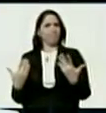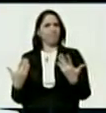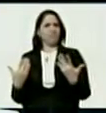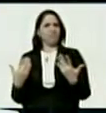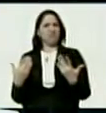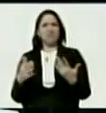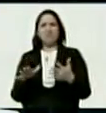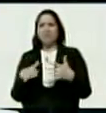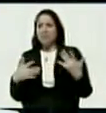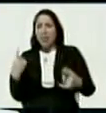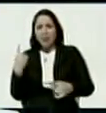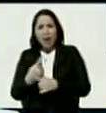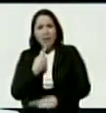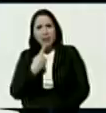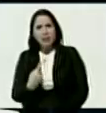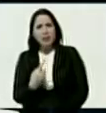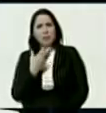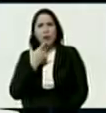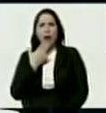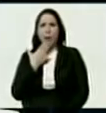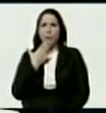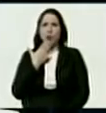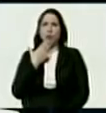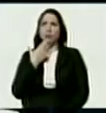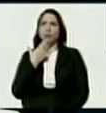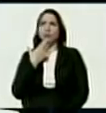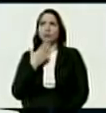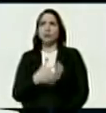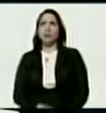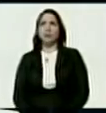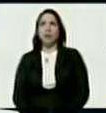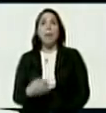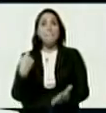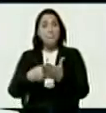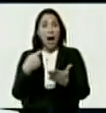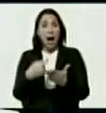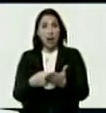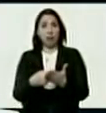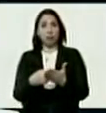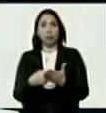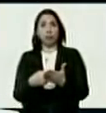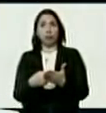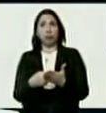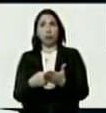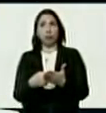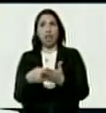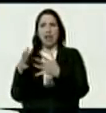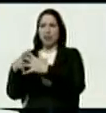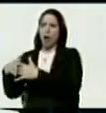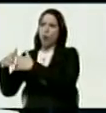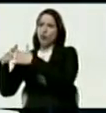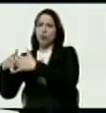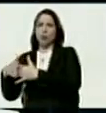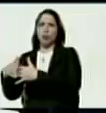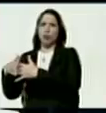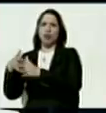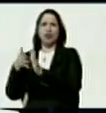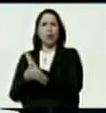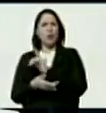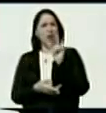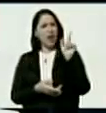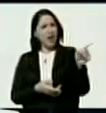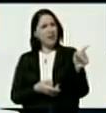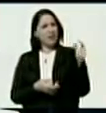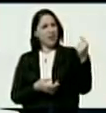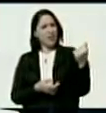decir los contribuyentes, los que pagan impuestos en Estados Unidos de Norteamérica, sobre esta plata que